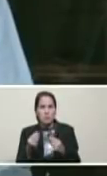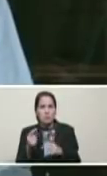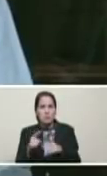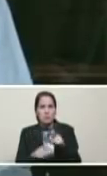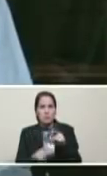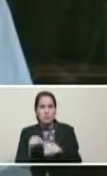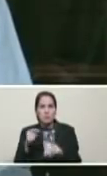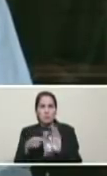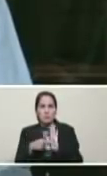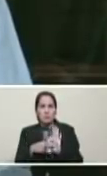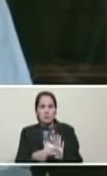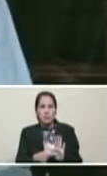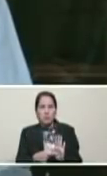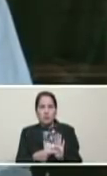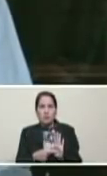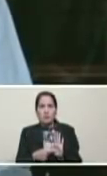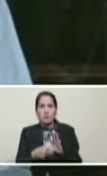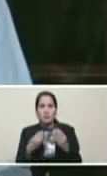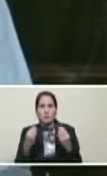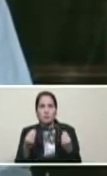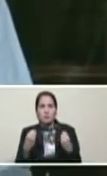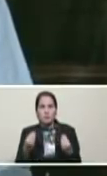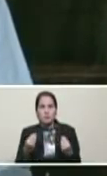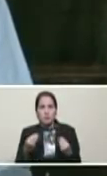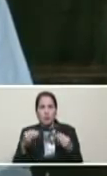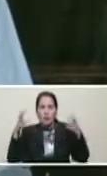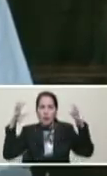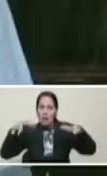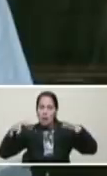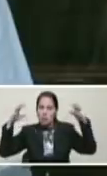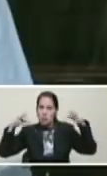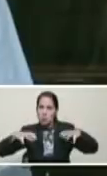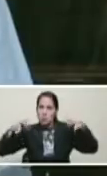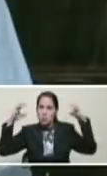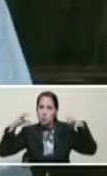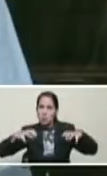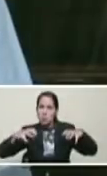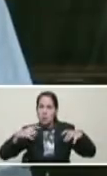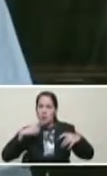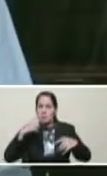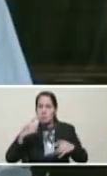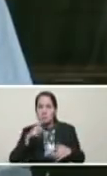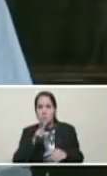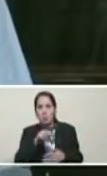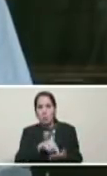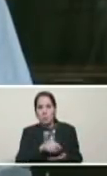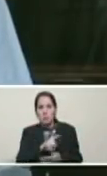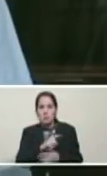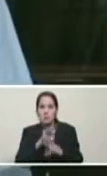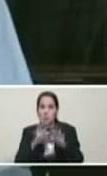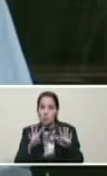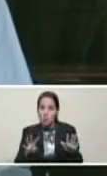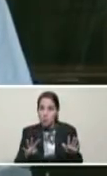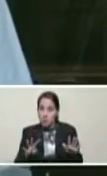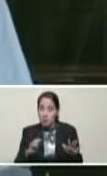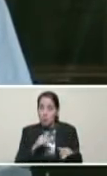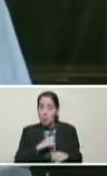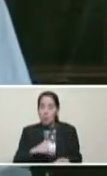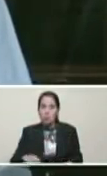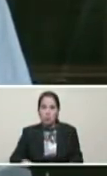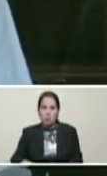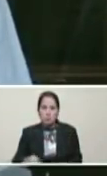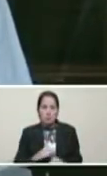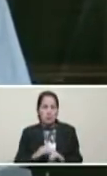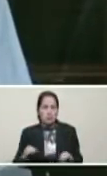ciclo invierno con la lluvia llega la siembra el ciclo invierno 2019 en portuguesa ya los